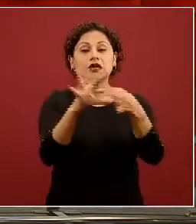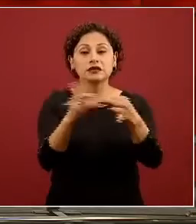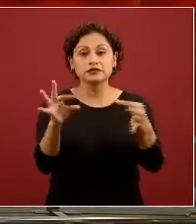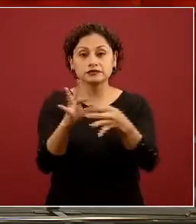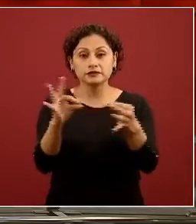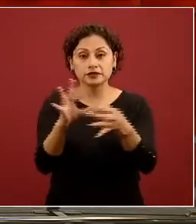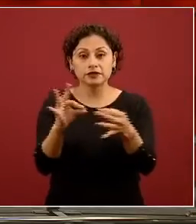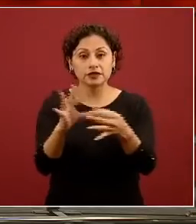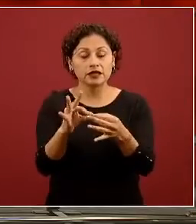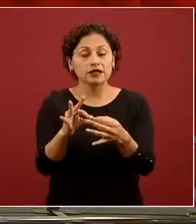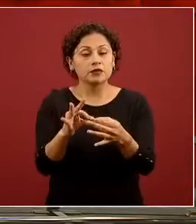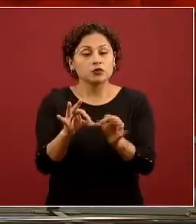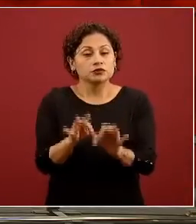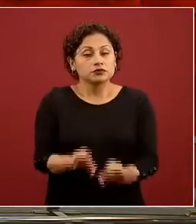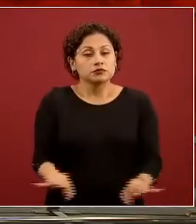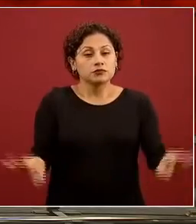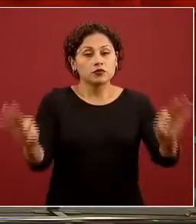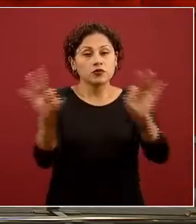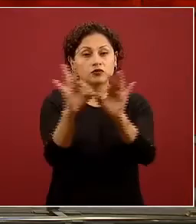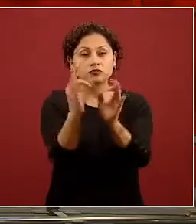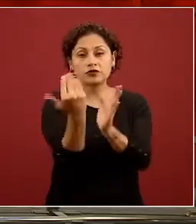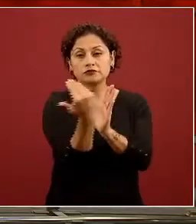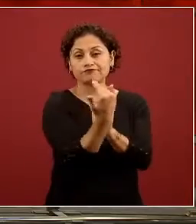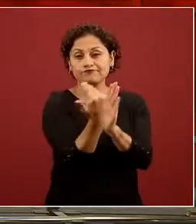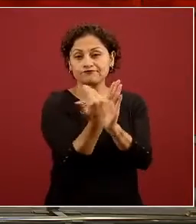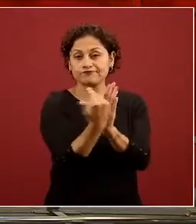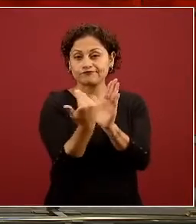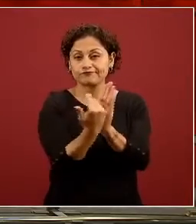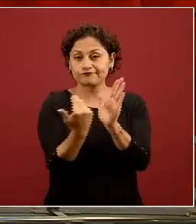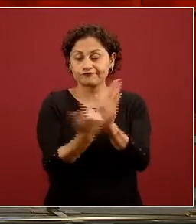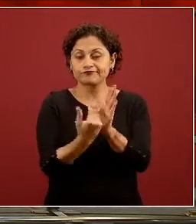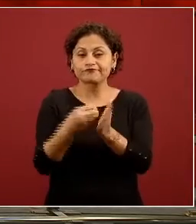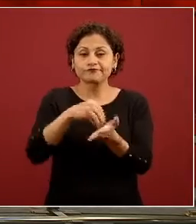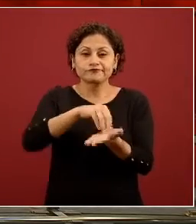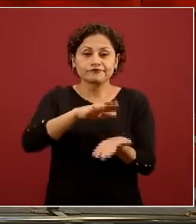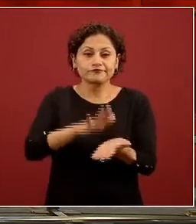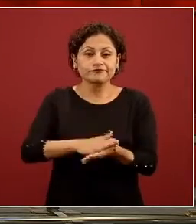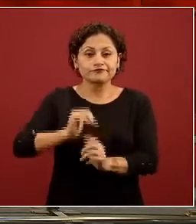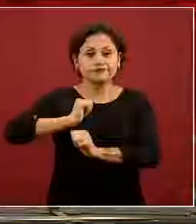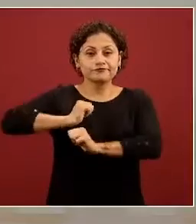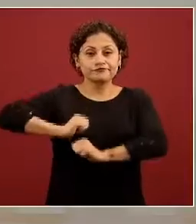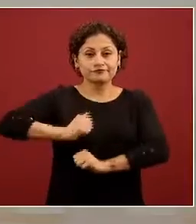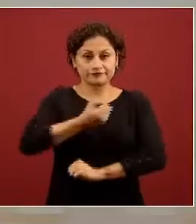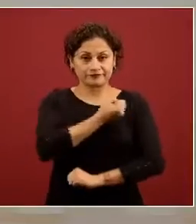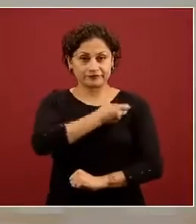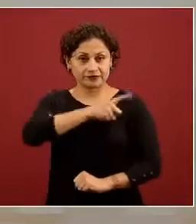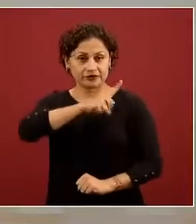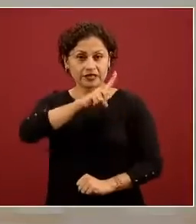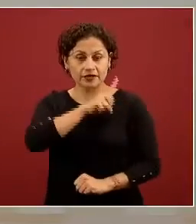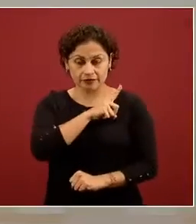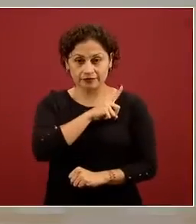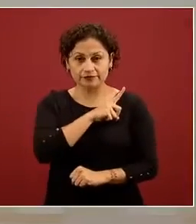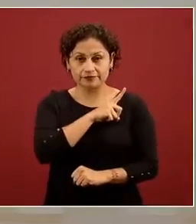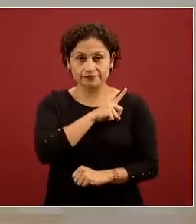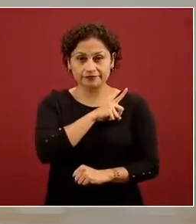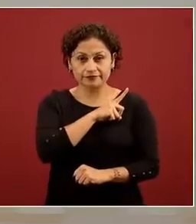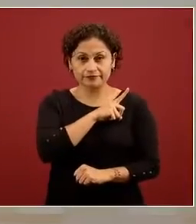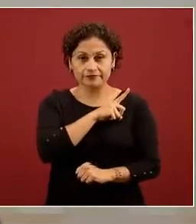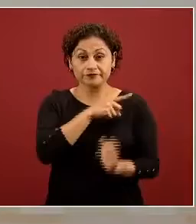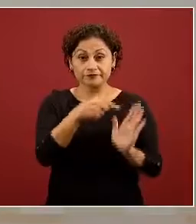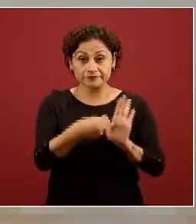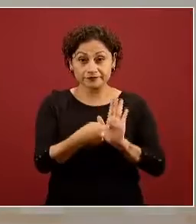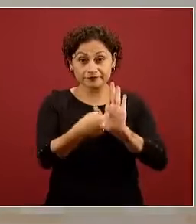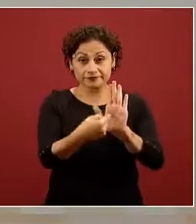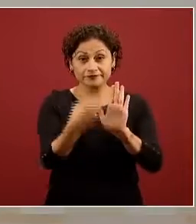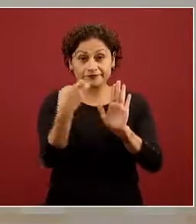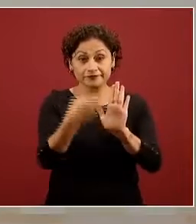sanitaria que se establecieron por parte de la Autoridad Sanitaria Nacional dependen de este mecanismo, de